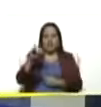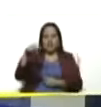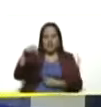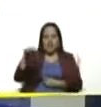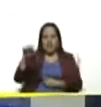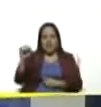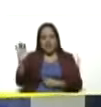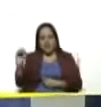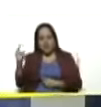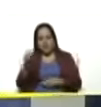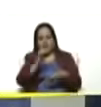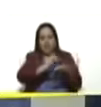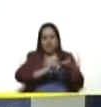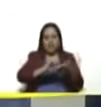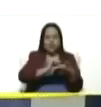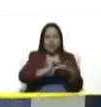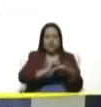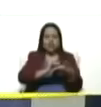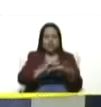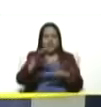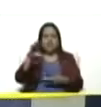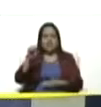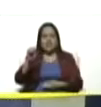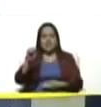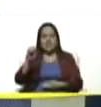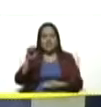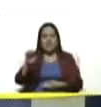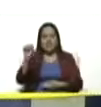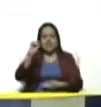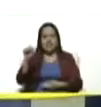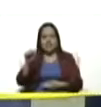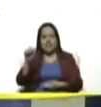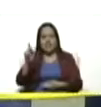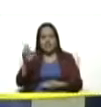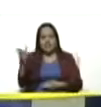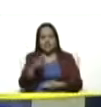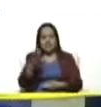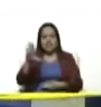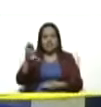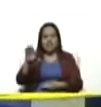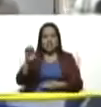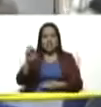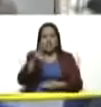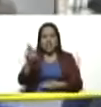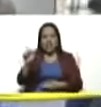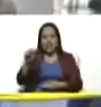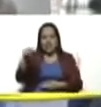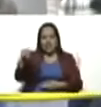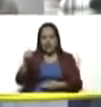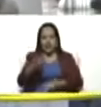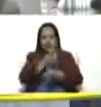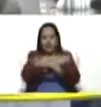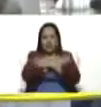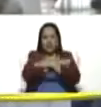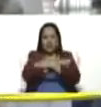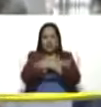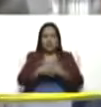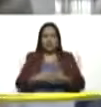Categoría lavado, César Serrano. Cantarriana, César, felicidades.